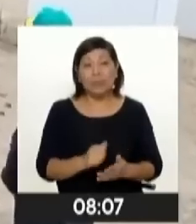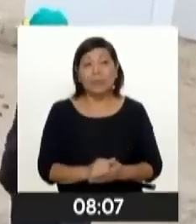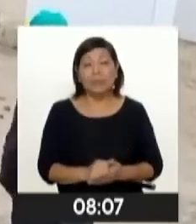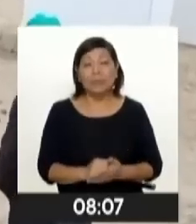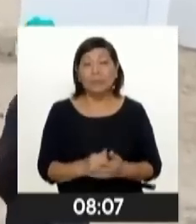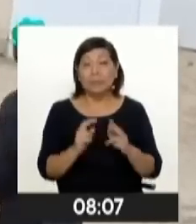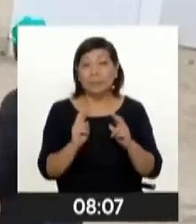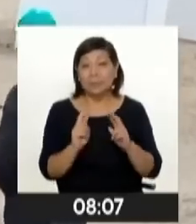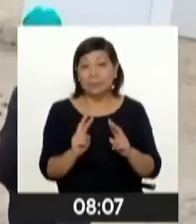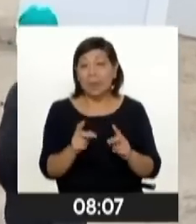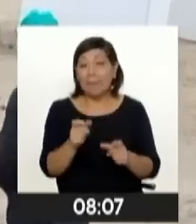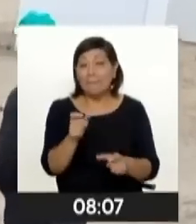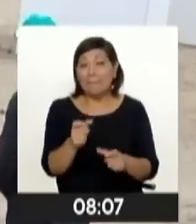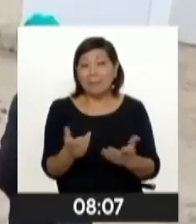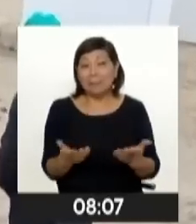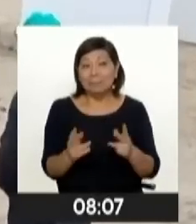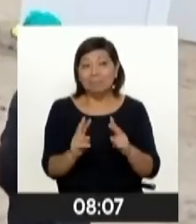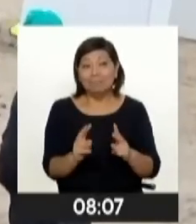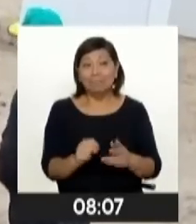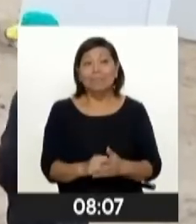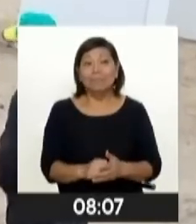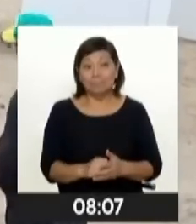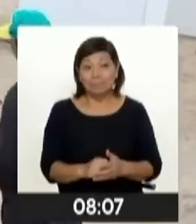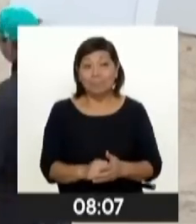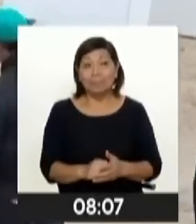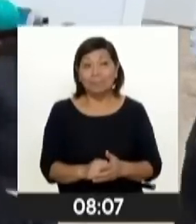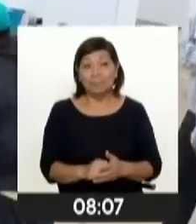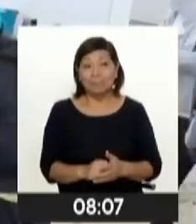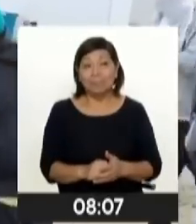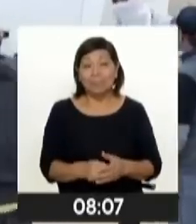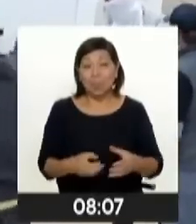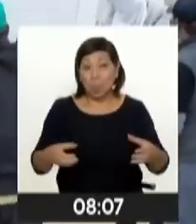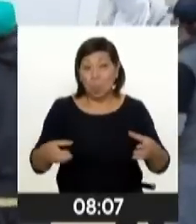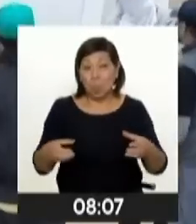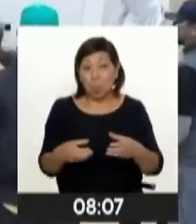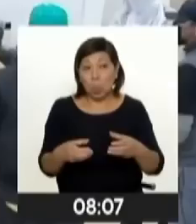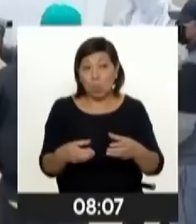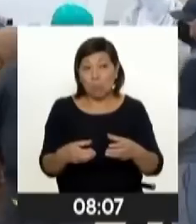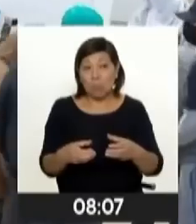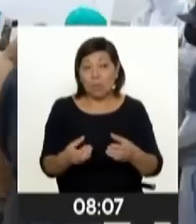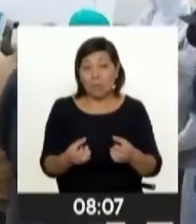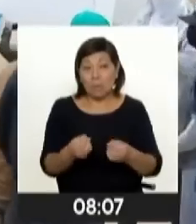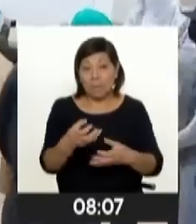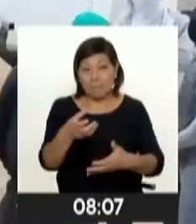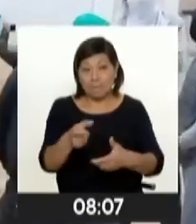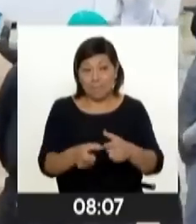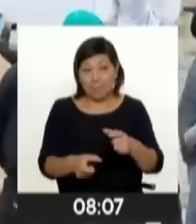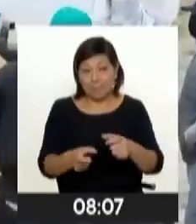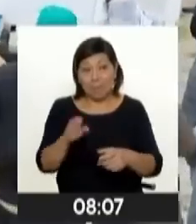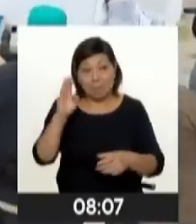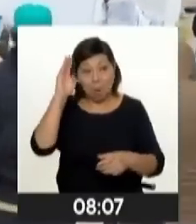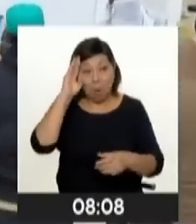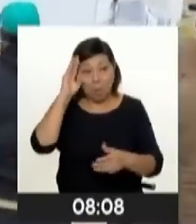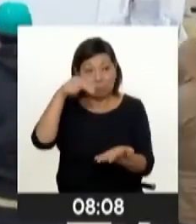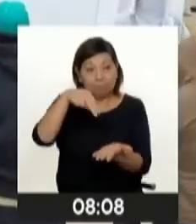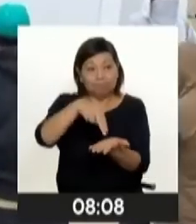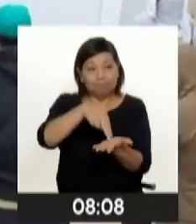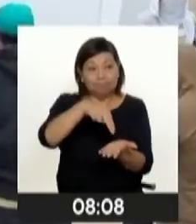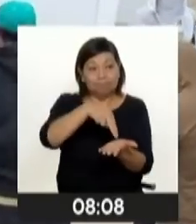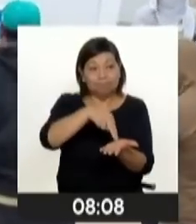que vemos a estas personas, bueno, ahí sí vemos, en esta imagen sí vemos ya un número de policías